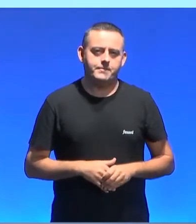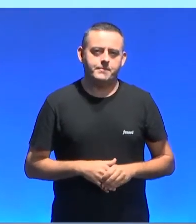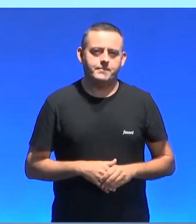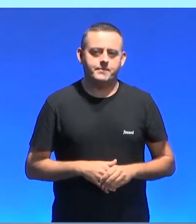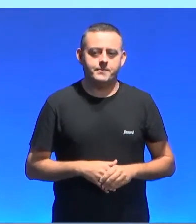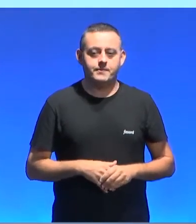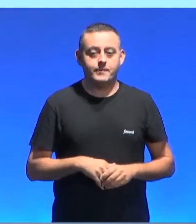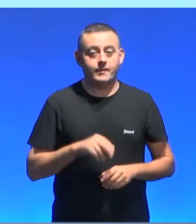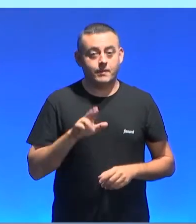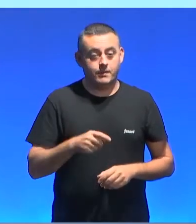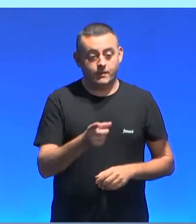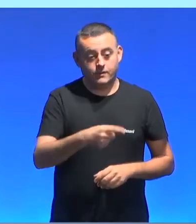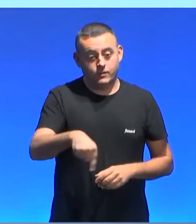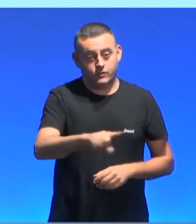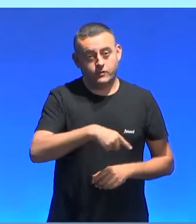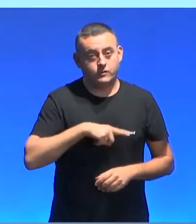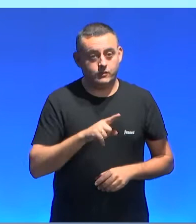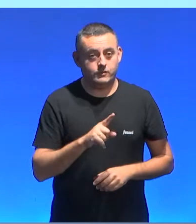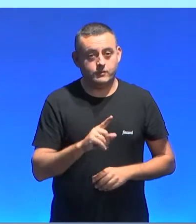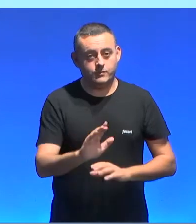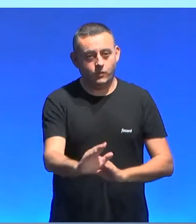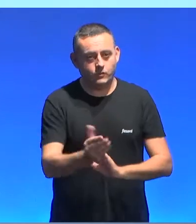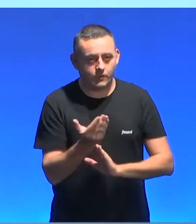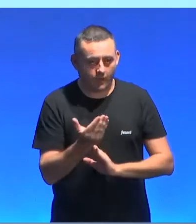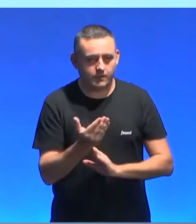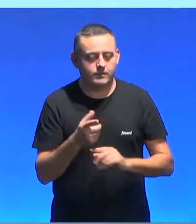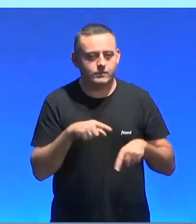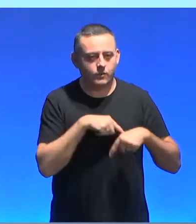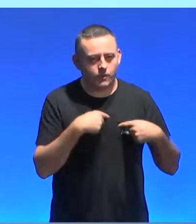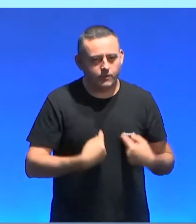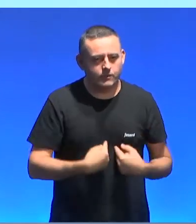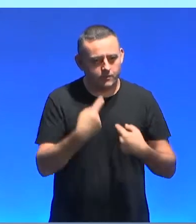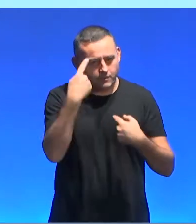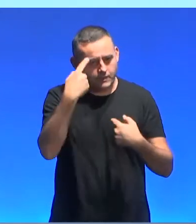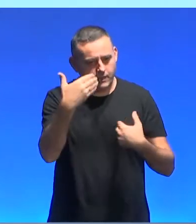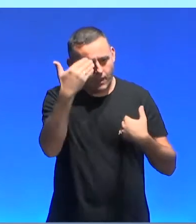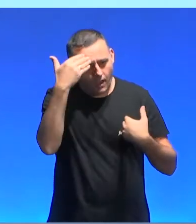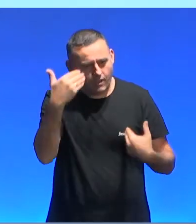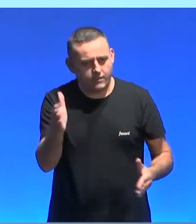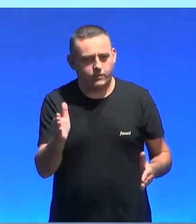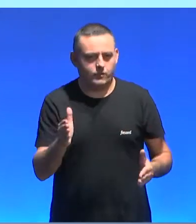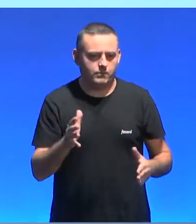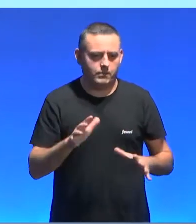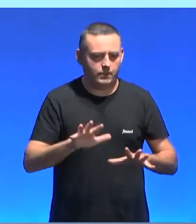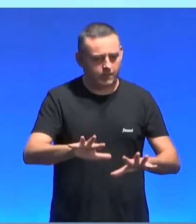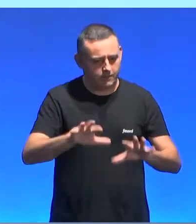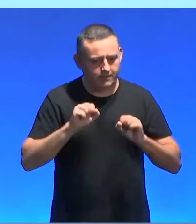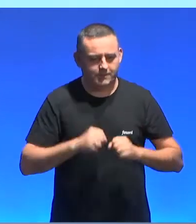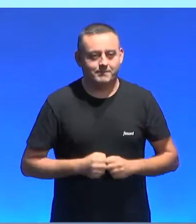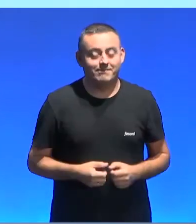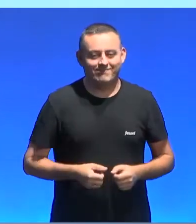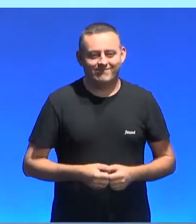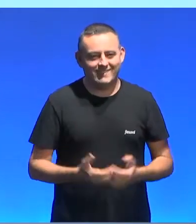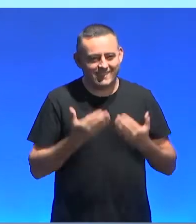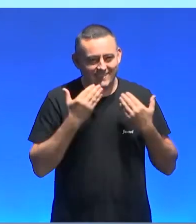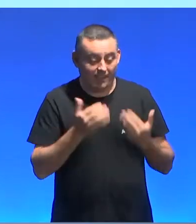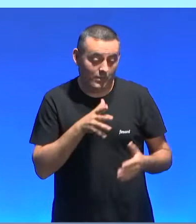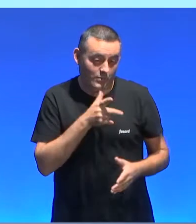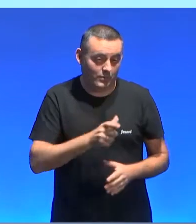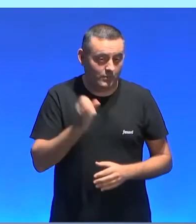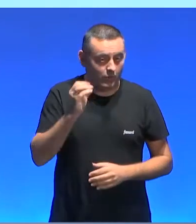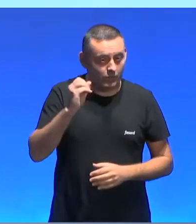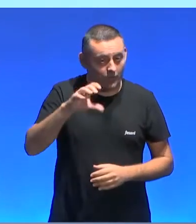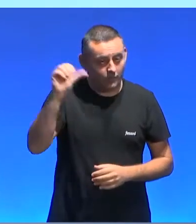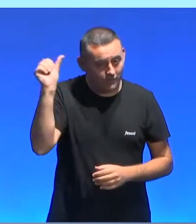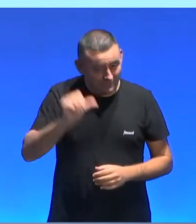son nuestros corazones y nuestras mentes lo más abiertas que podamos. Muchísimas gracias por todo esto que os he contado, pero